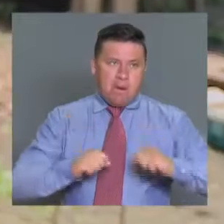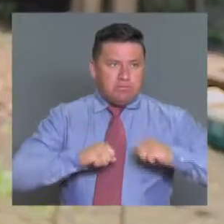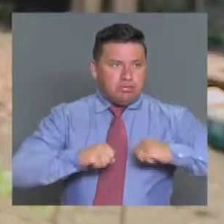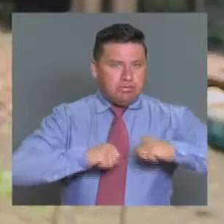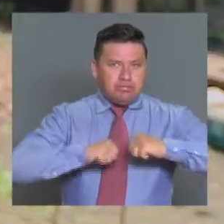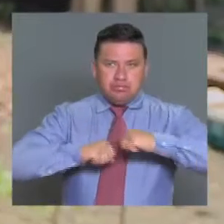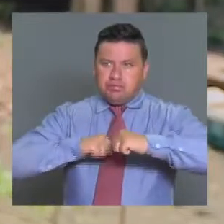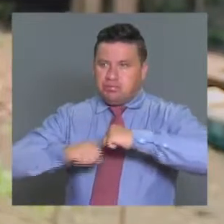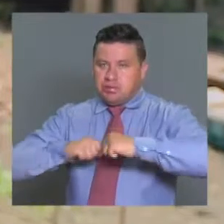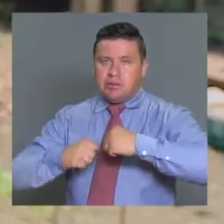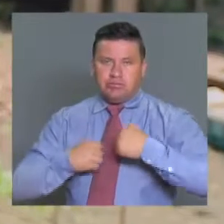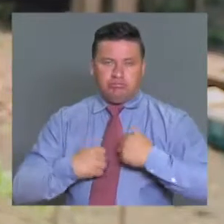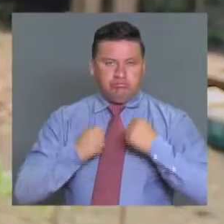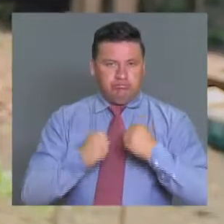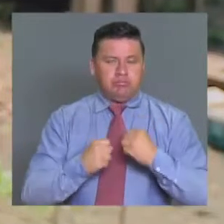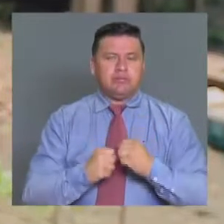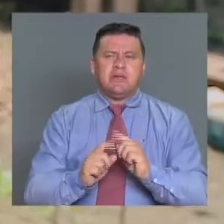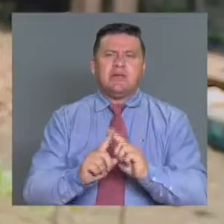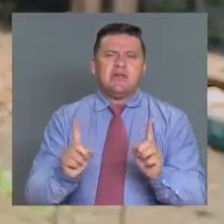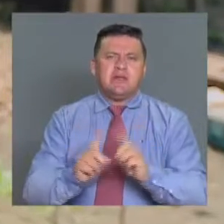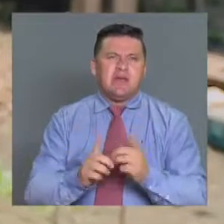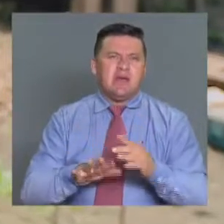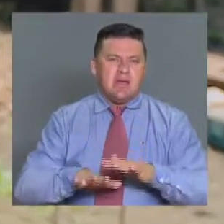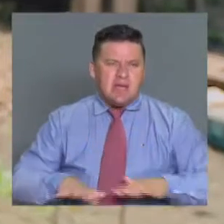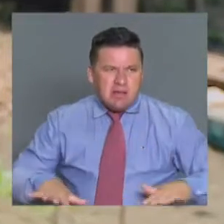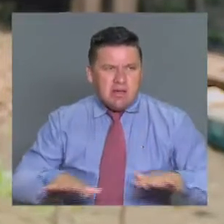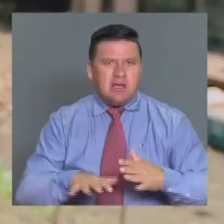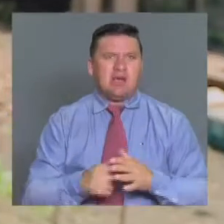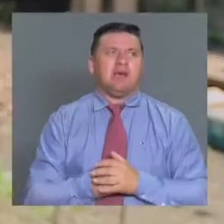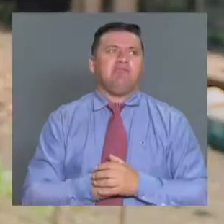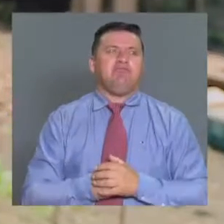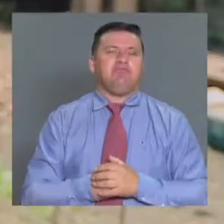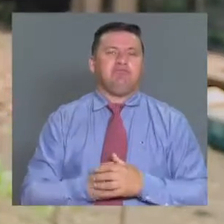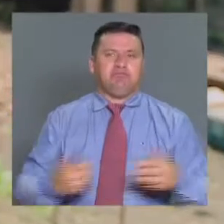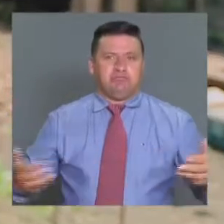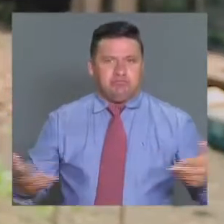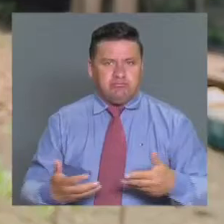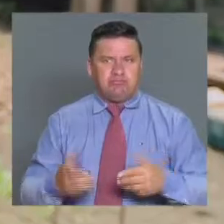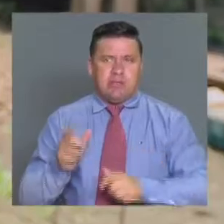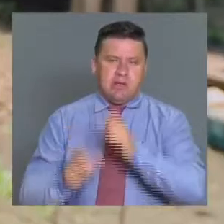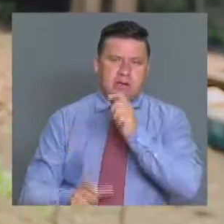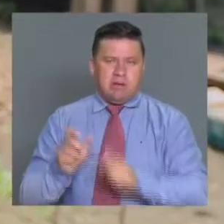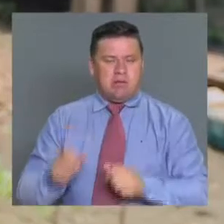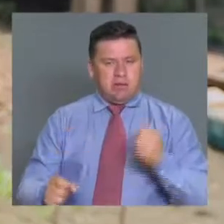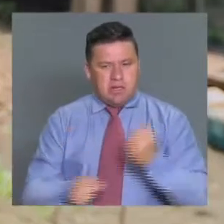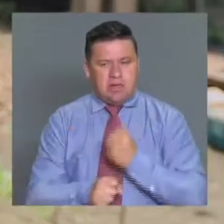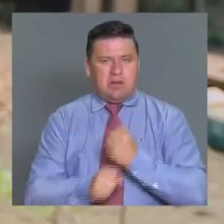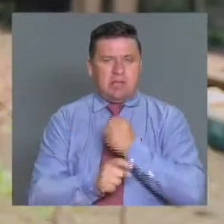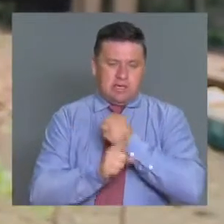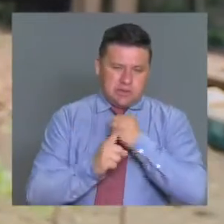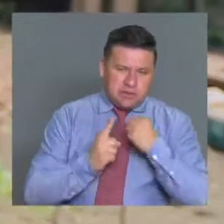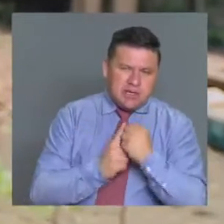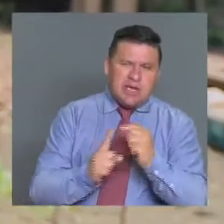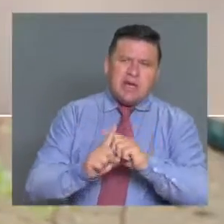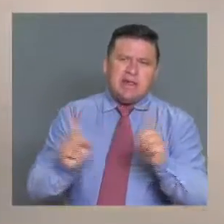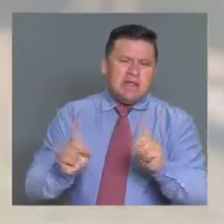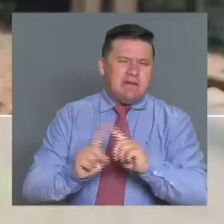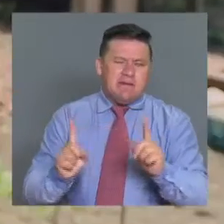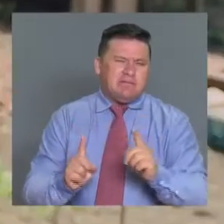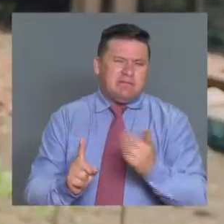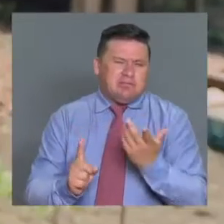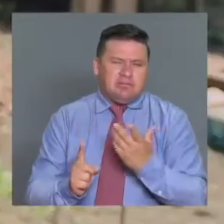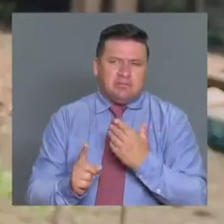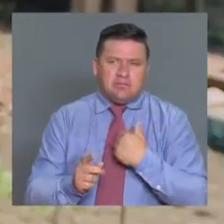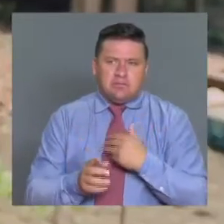desempeñarme en diferentes sectores ayudando a la gente haciendo trabajo social de diferentes forma